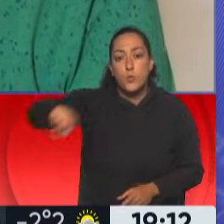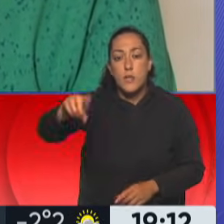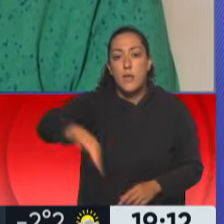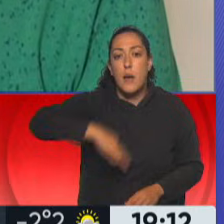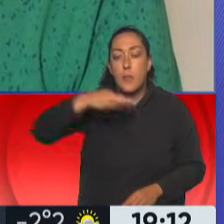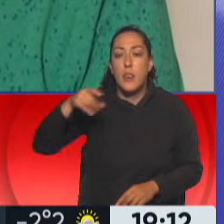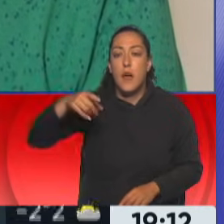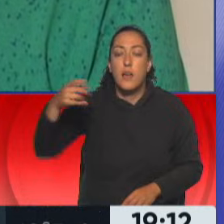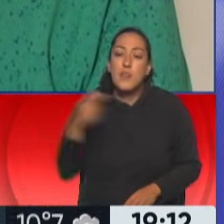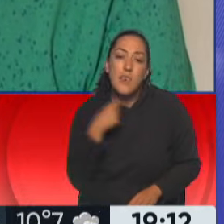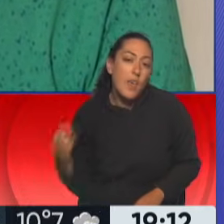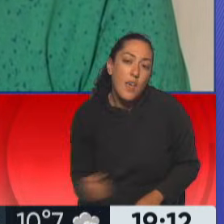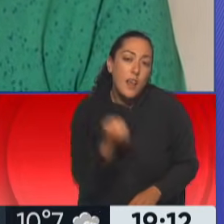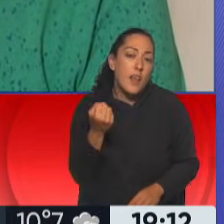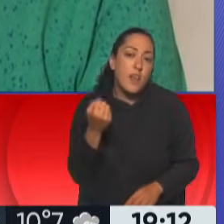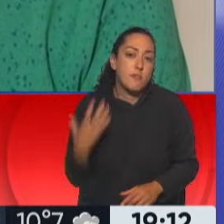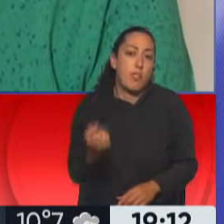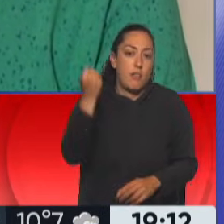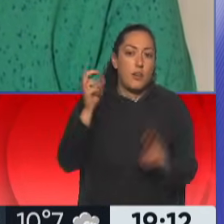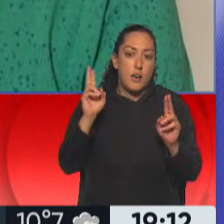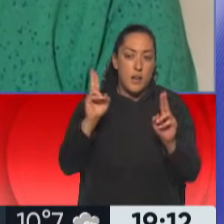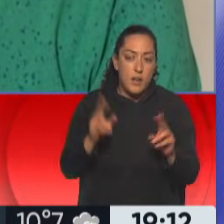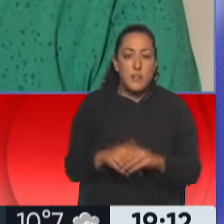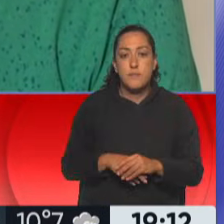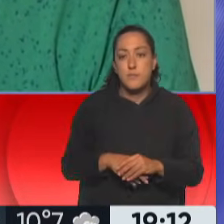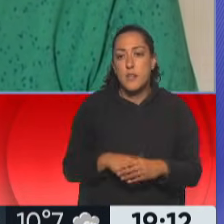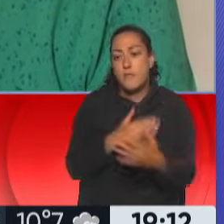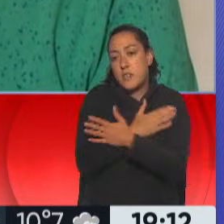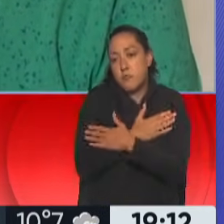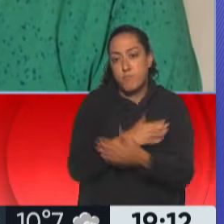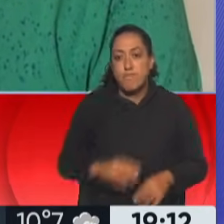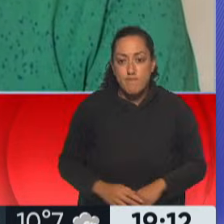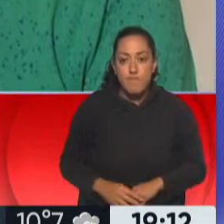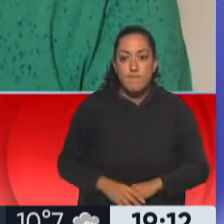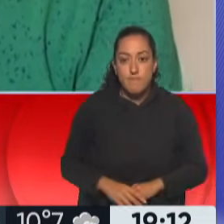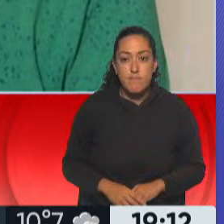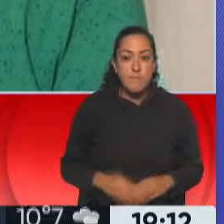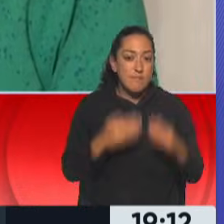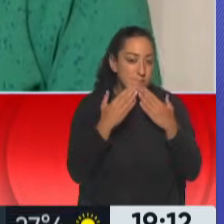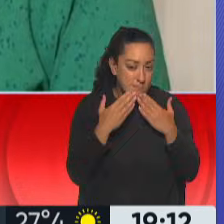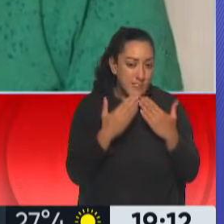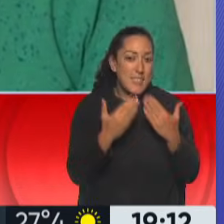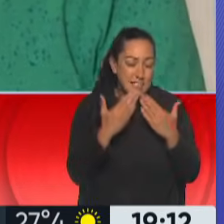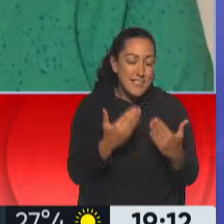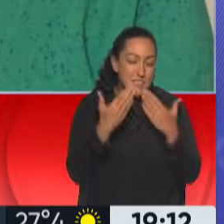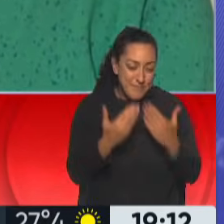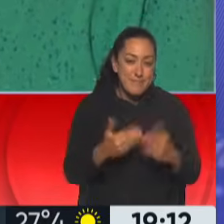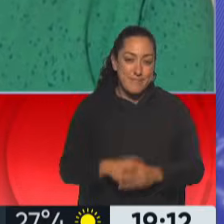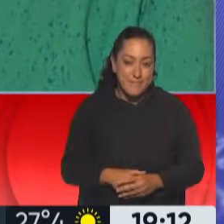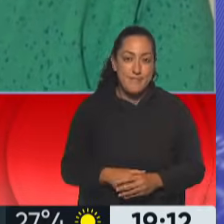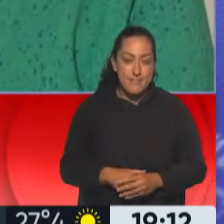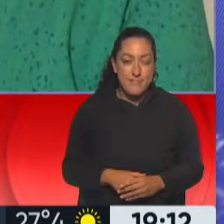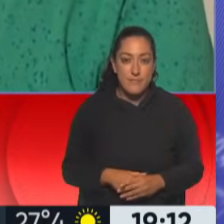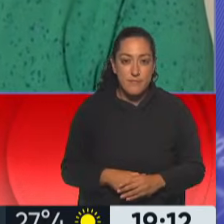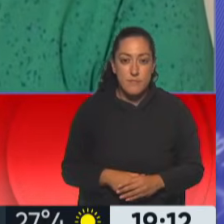desean, sea cual fuere. Te mando un abrazo y Gastón, estamos con vos. Gracias. Gracias, María. Simplemente para preguntarle, ¿qué fue